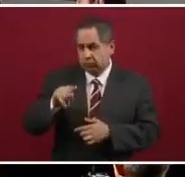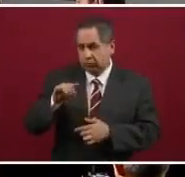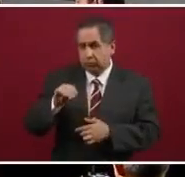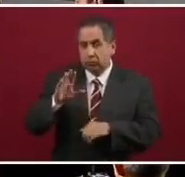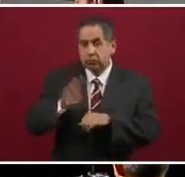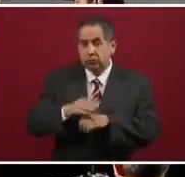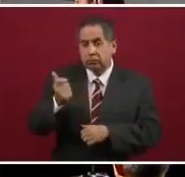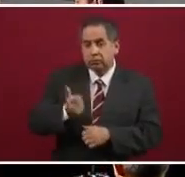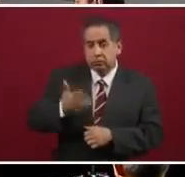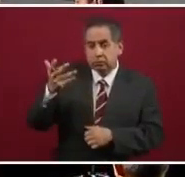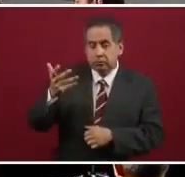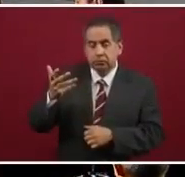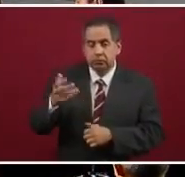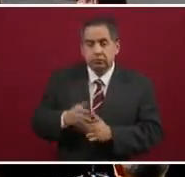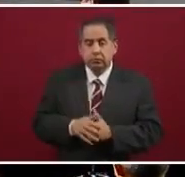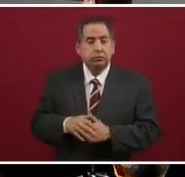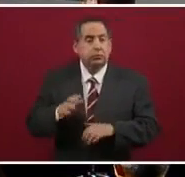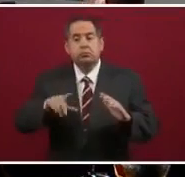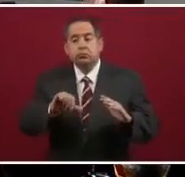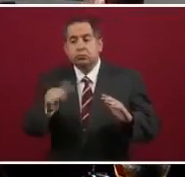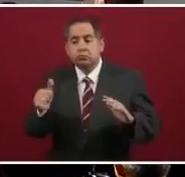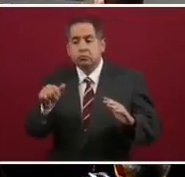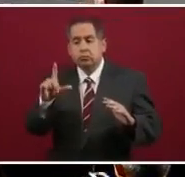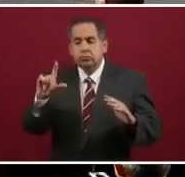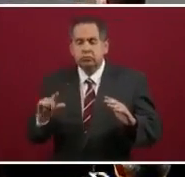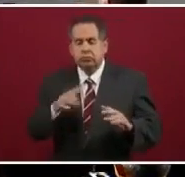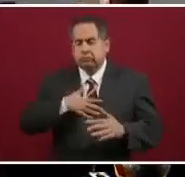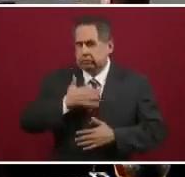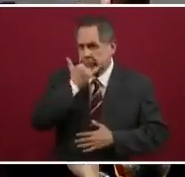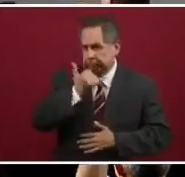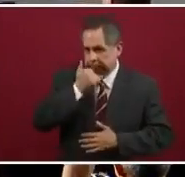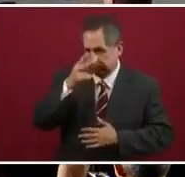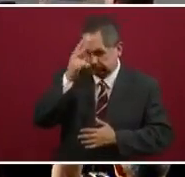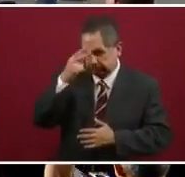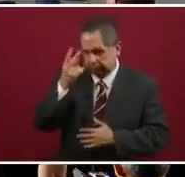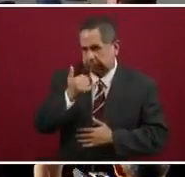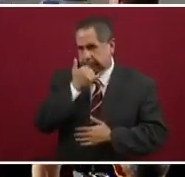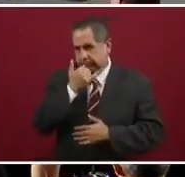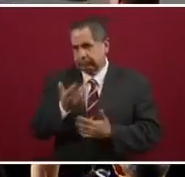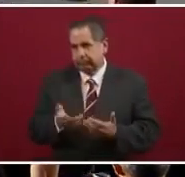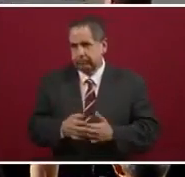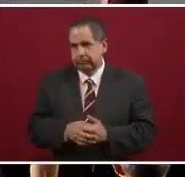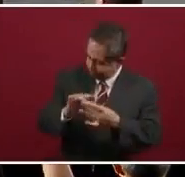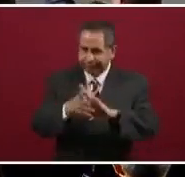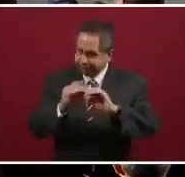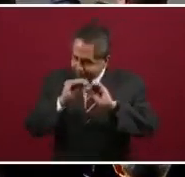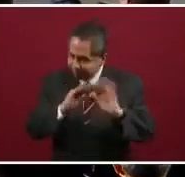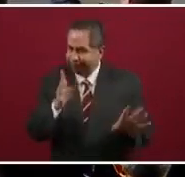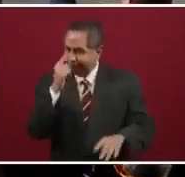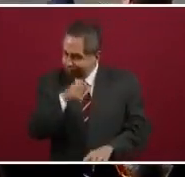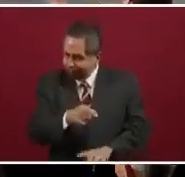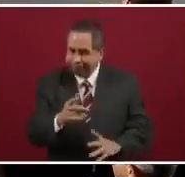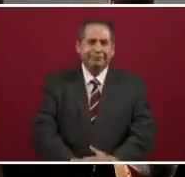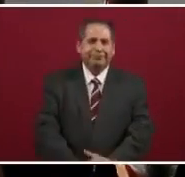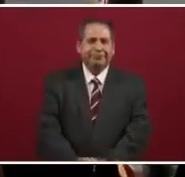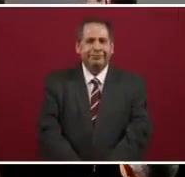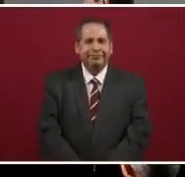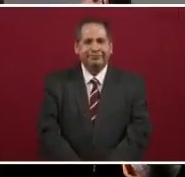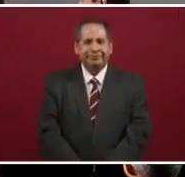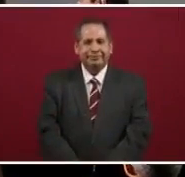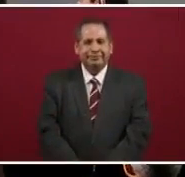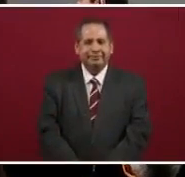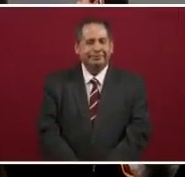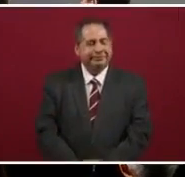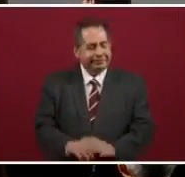caro. Más caro. Entonces. Las más baratas son estas. Perdón, me equivoqué, pero de todos modos tiene precio. A ver, pues repítelo para.